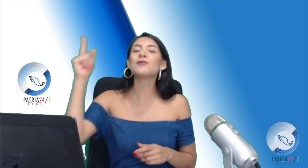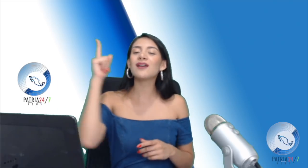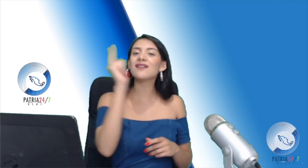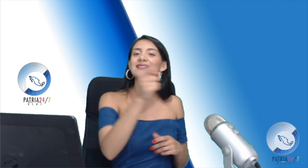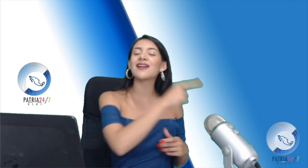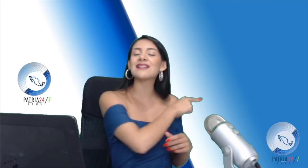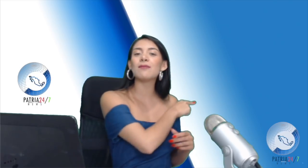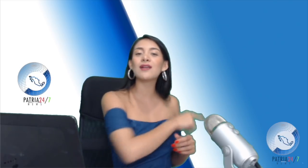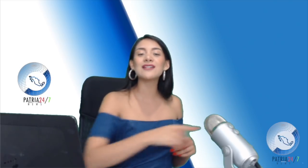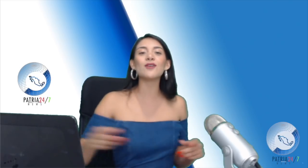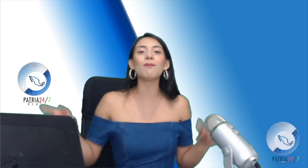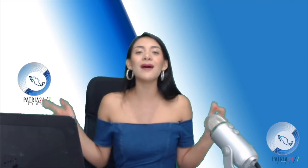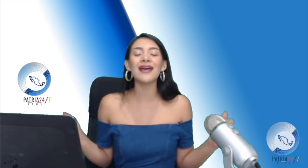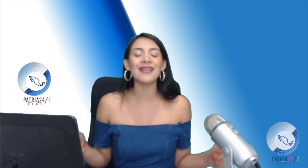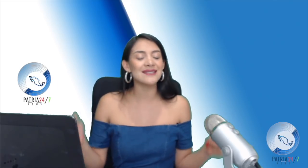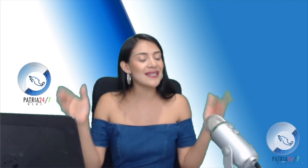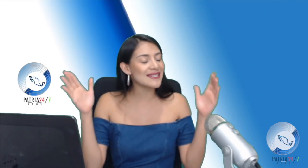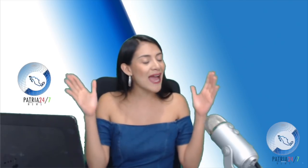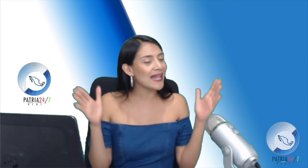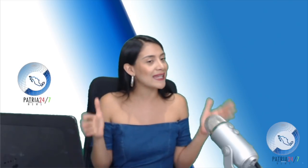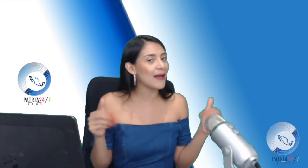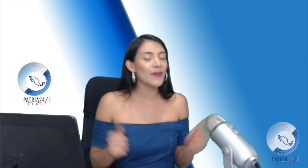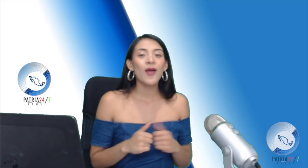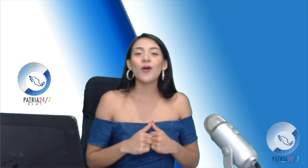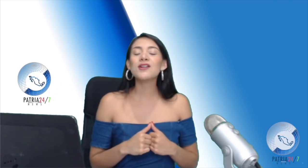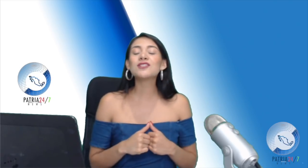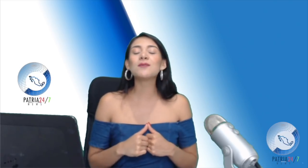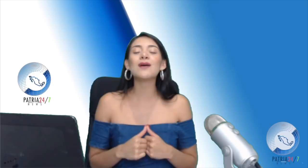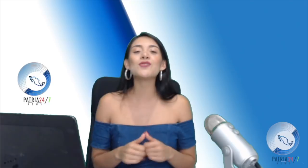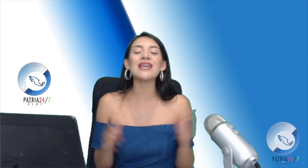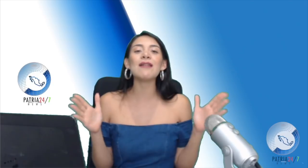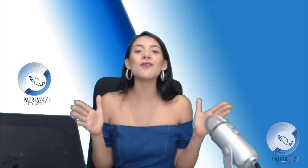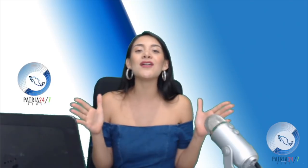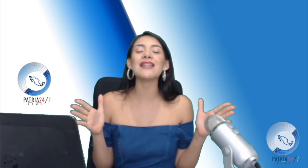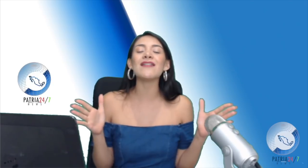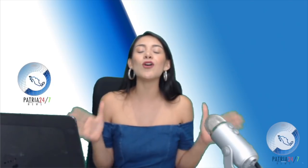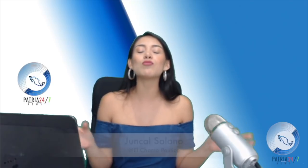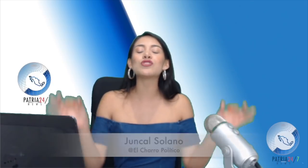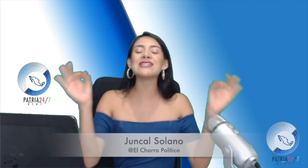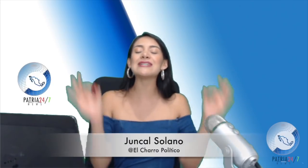Te invito a que descargues la aplicación para que estés al día. Con esto terminamos